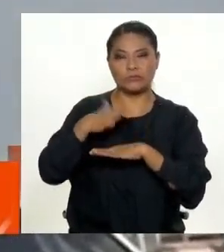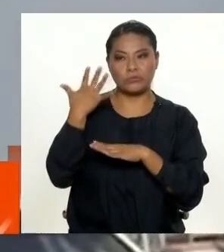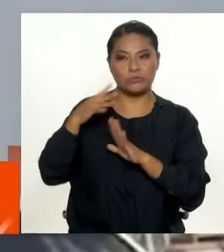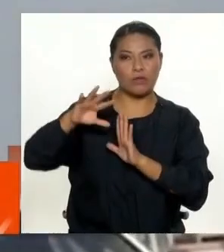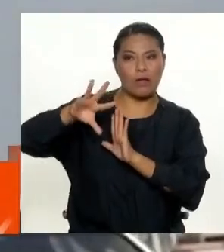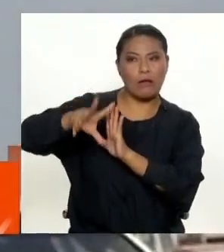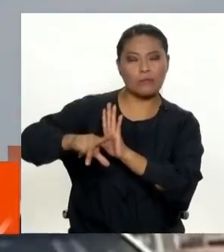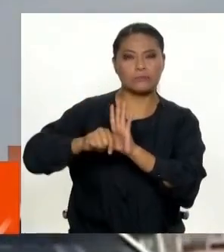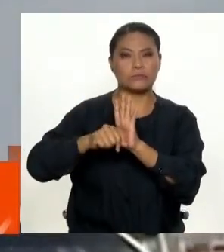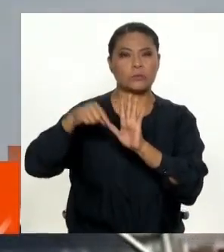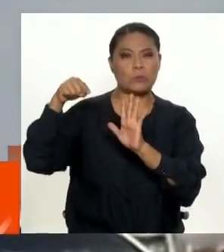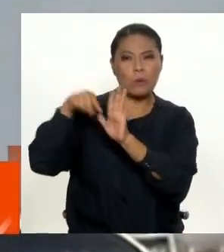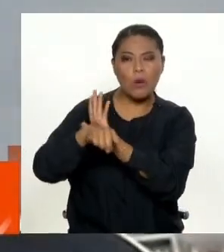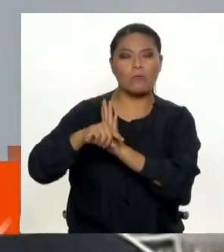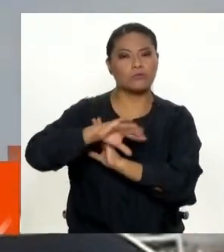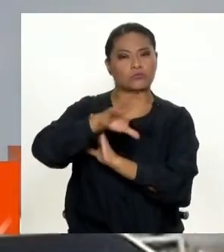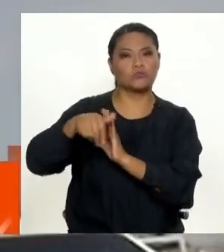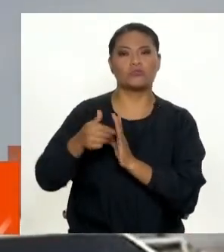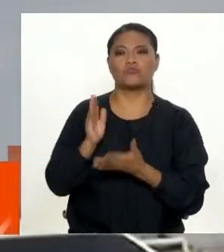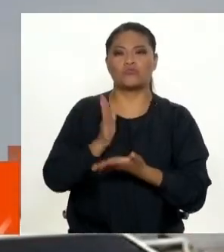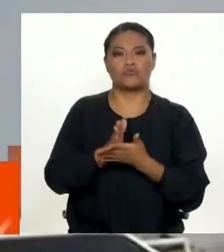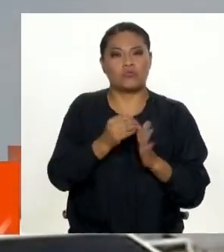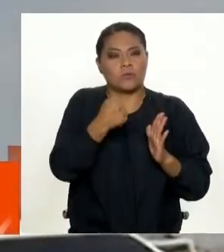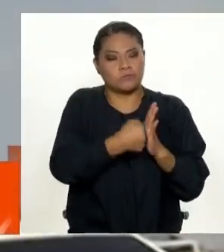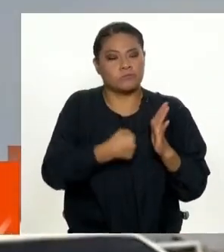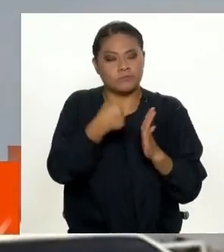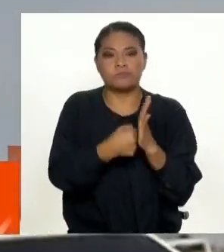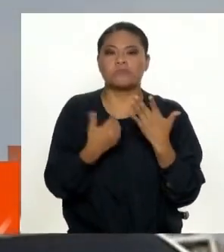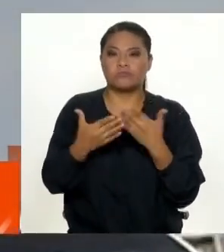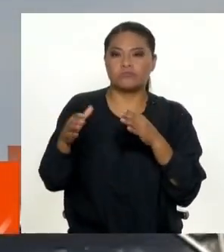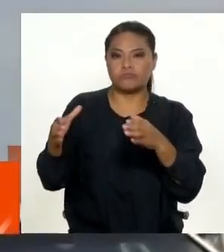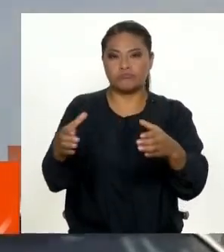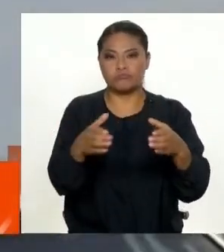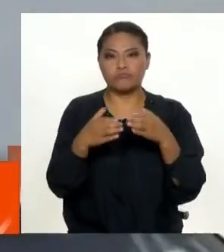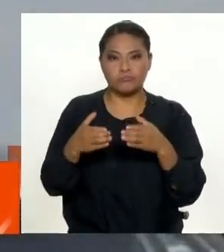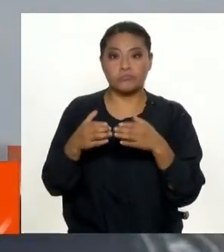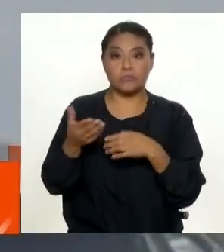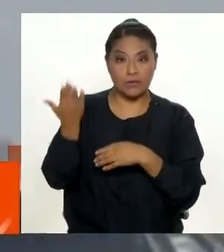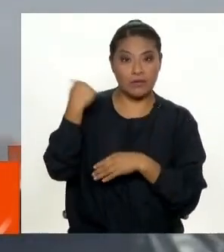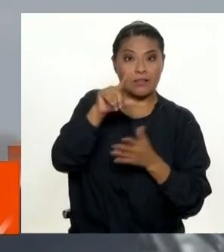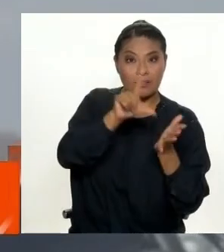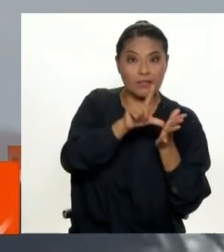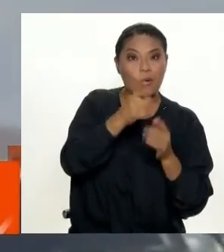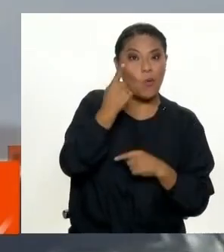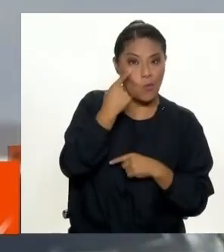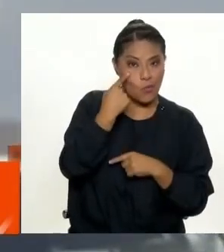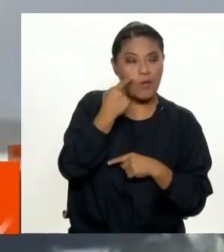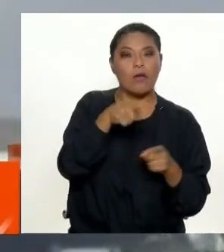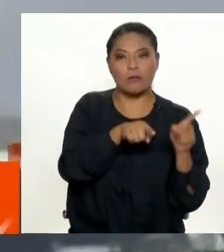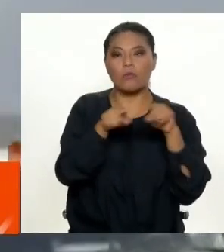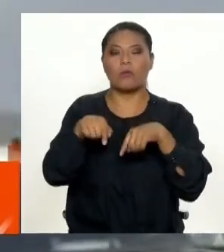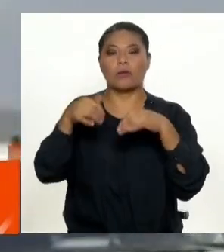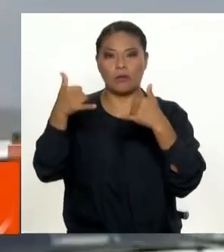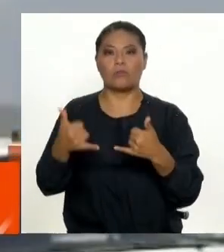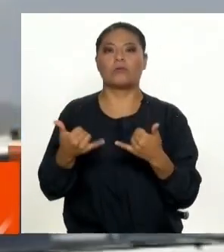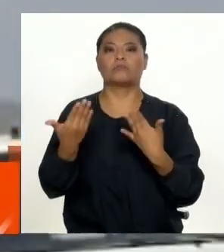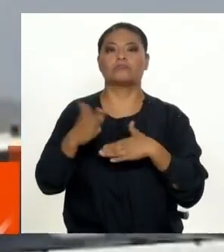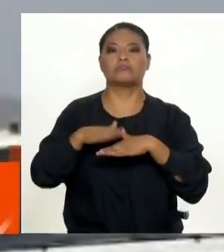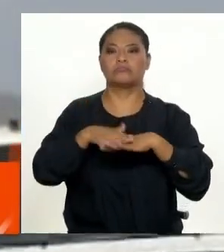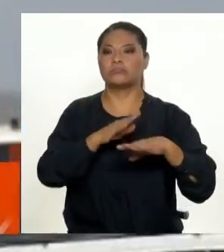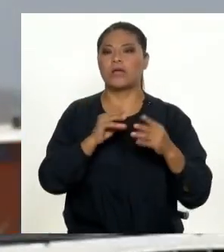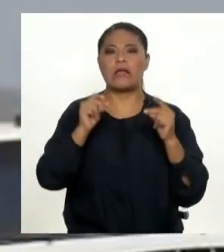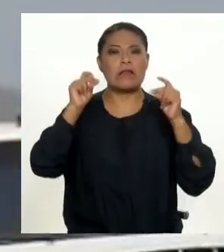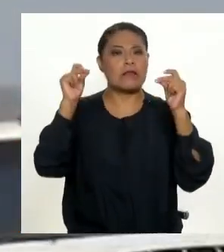se está desatando en toda la parte del Perú. Ustedes han visto lo que sucedió en Lima, ¿no? Pero la disposición del comando son estas, ¿no?